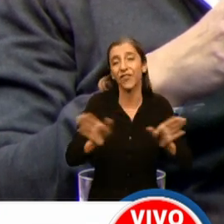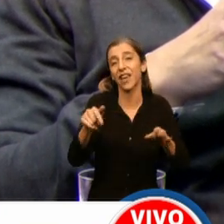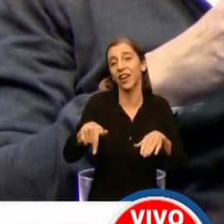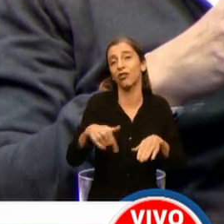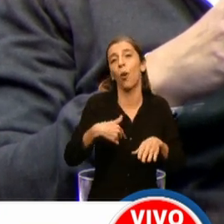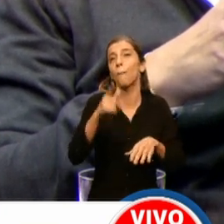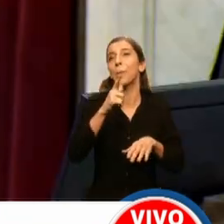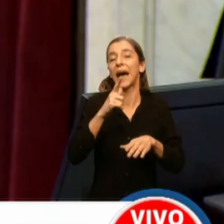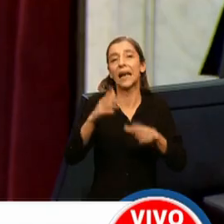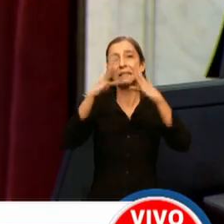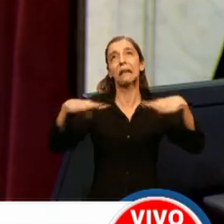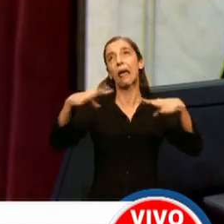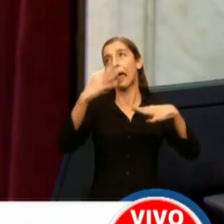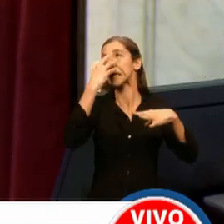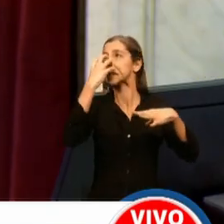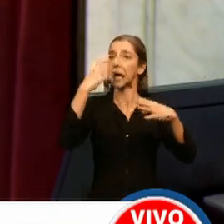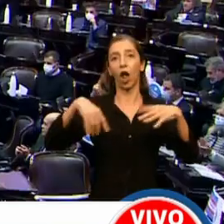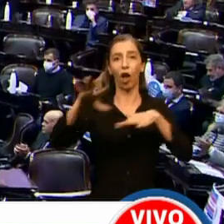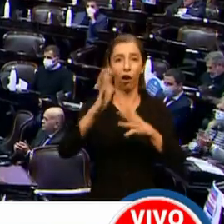muy bien